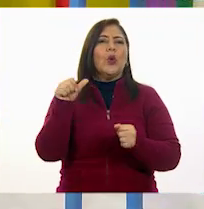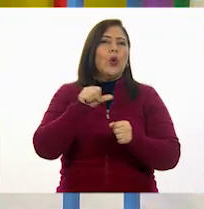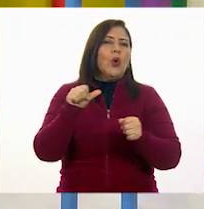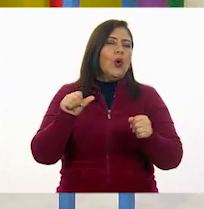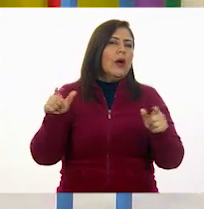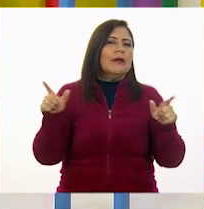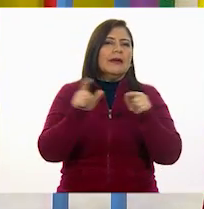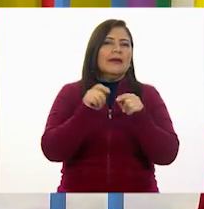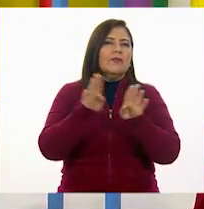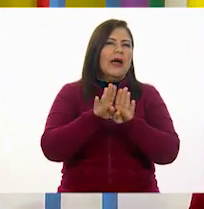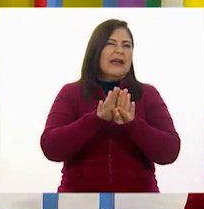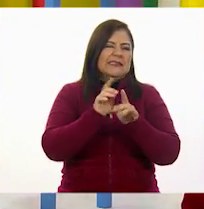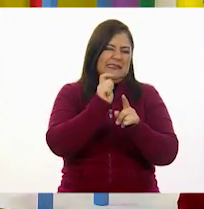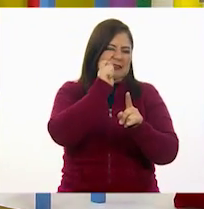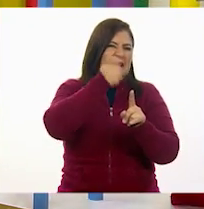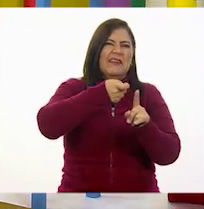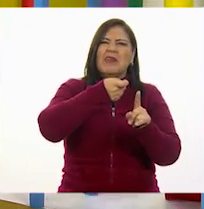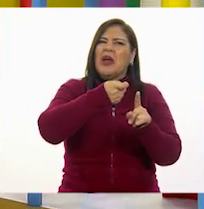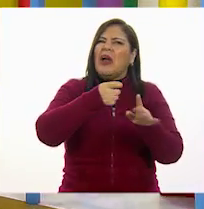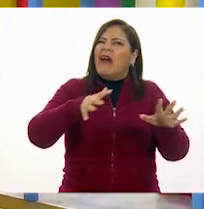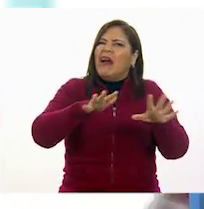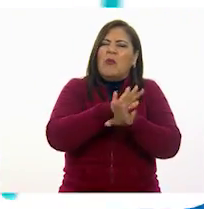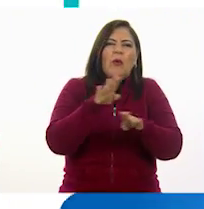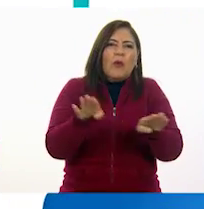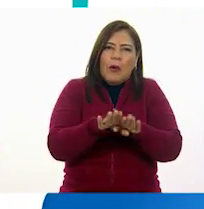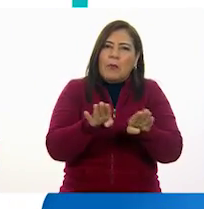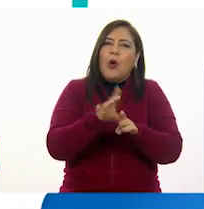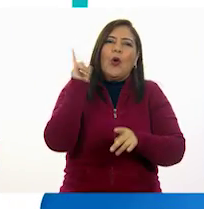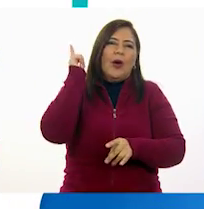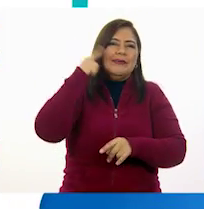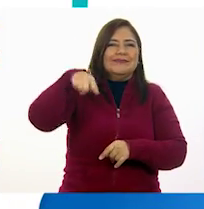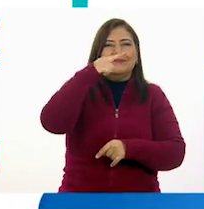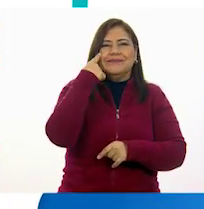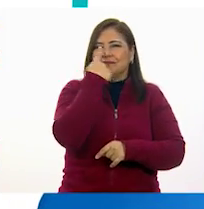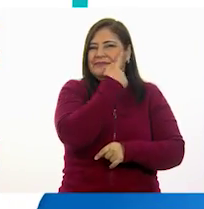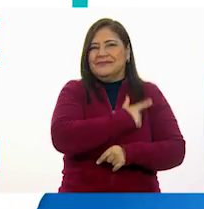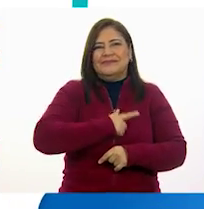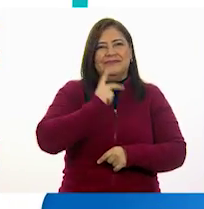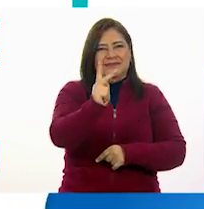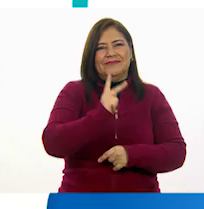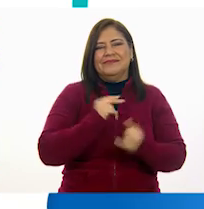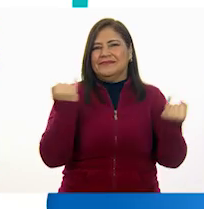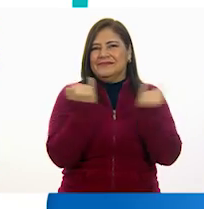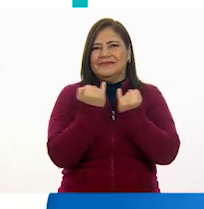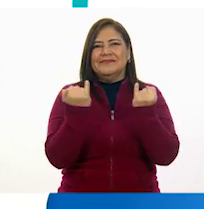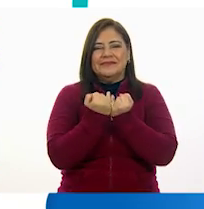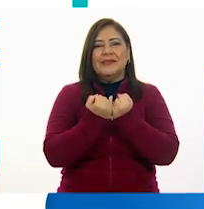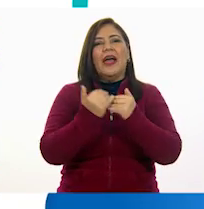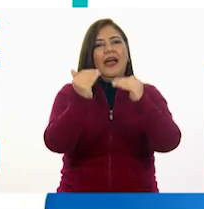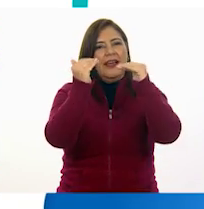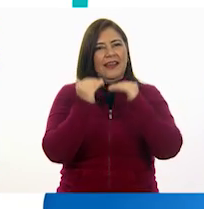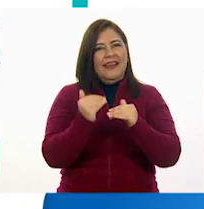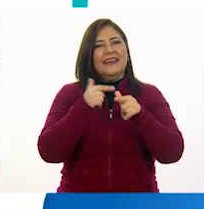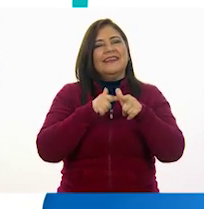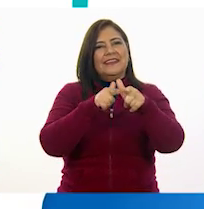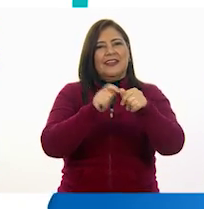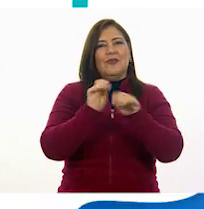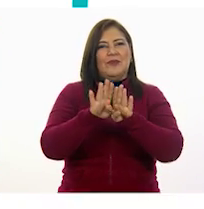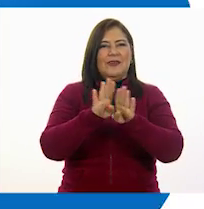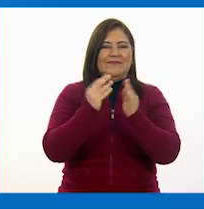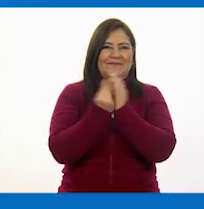el significado? Espero que lo hayan disfrutado tanto como nosotros. Continuamos con matemáticas.